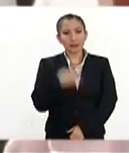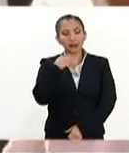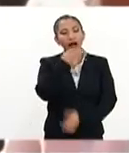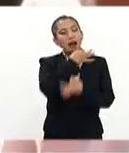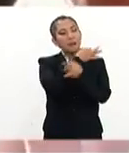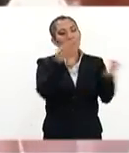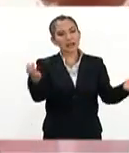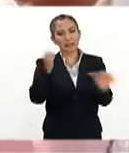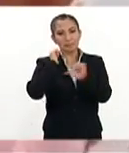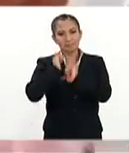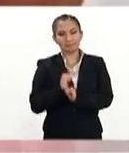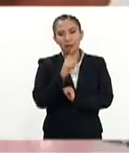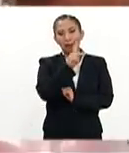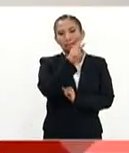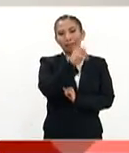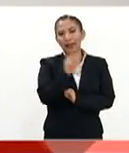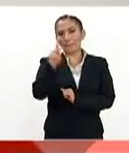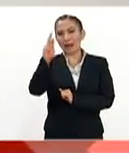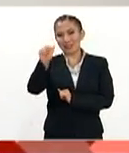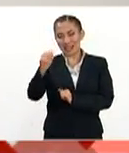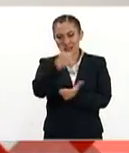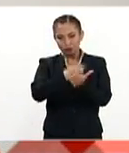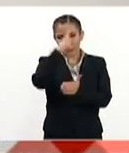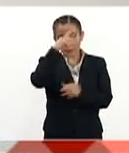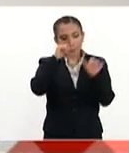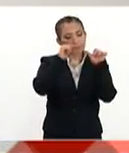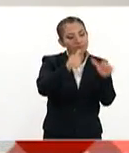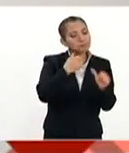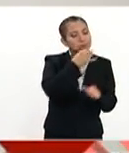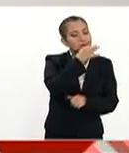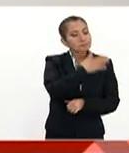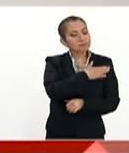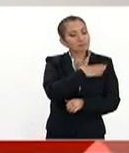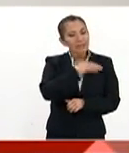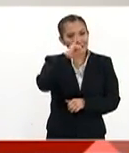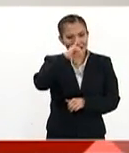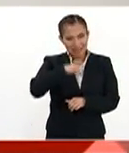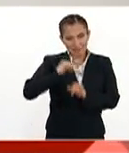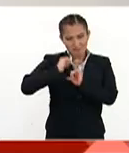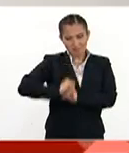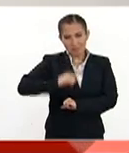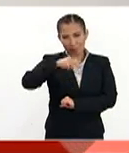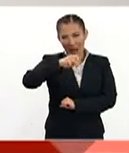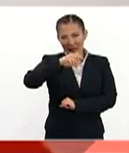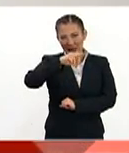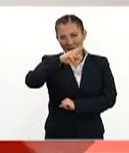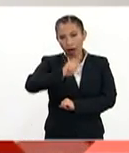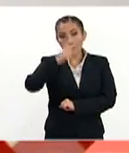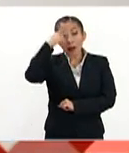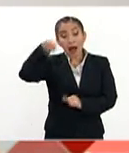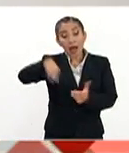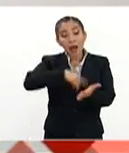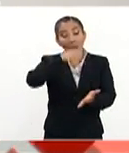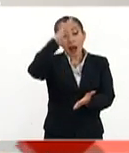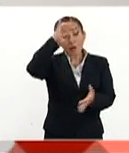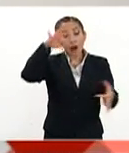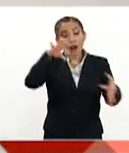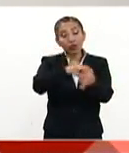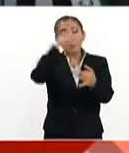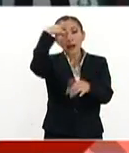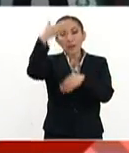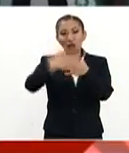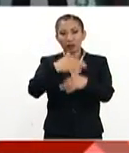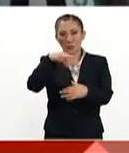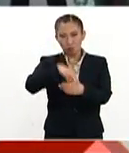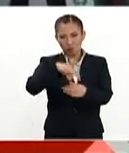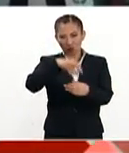conocer que los dirigentes del PRI y el PRD en la Ciudad de México atenderán el llamado que hizo el jefe de gobierno Miguel Ángel Mancera para firmar un pacto de civilidad para las